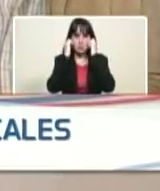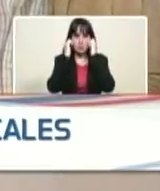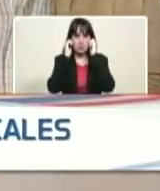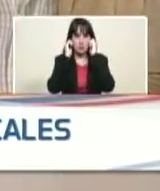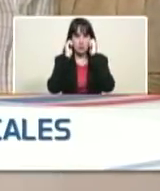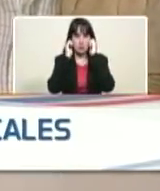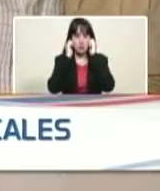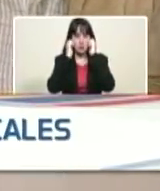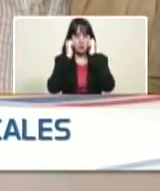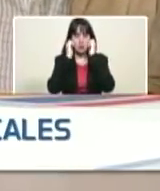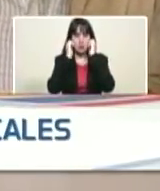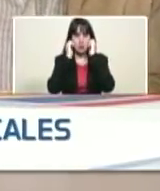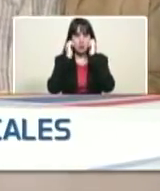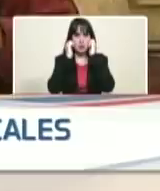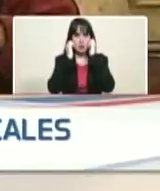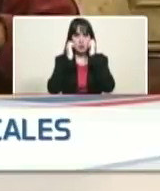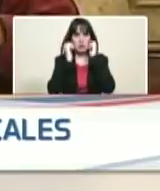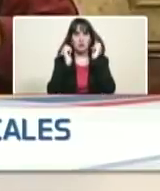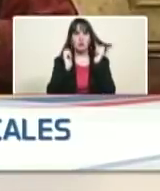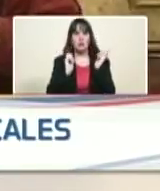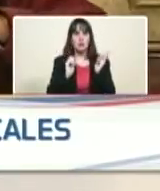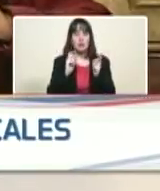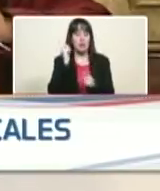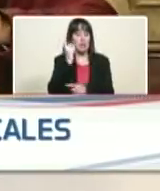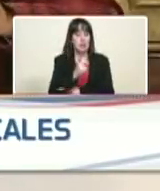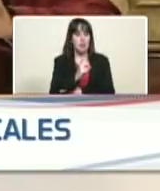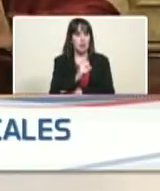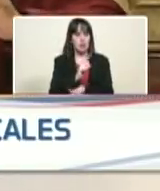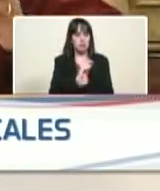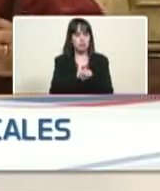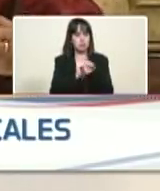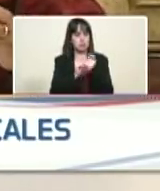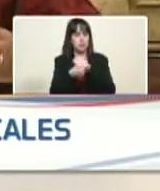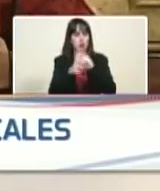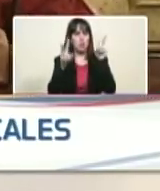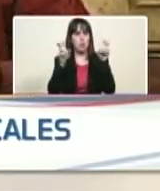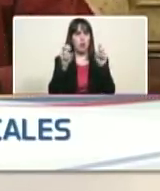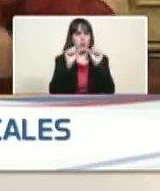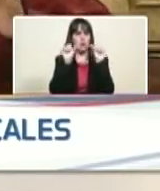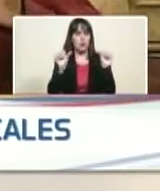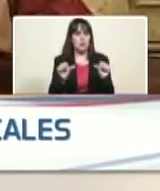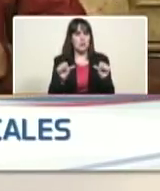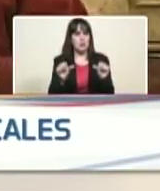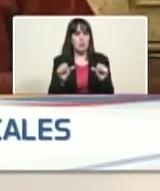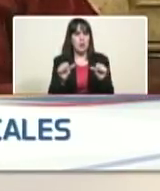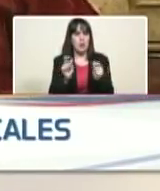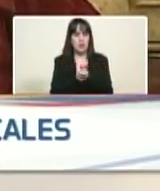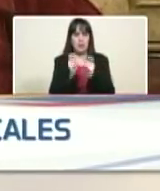de cambio y los agentes cambiarios deben ir conformando un nuevo sistema cambiario.